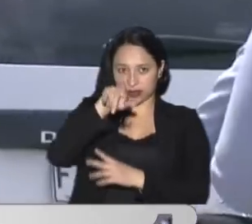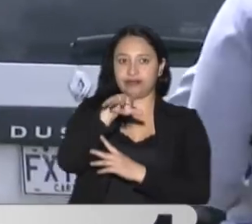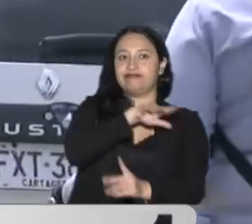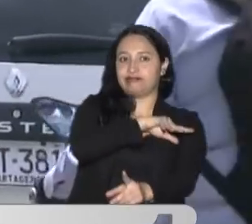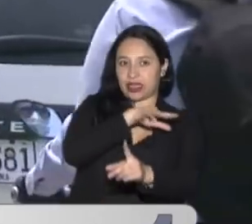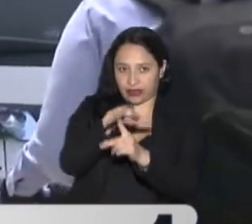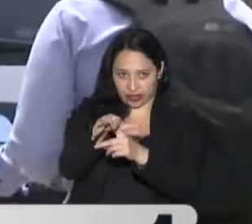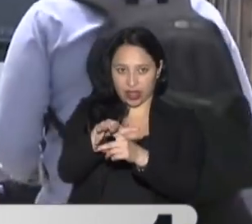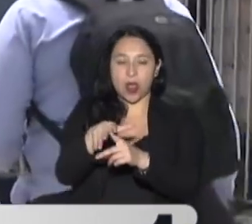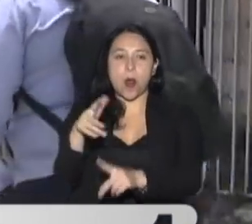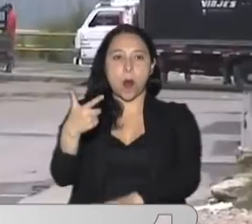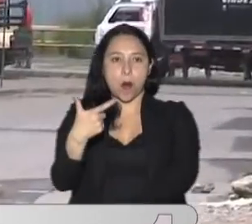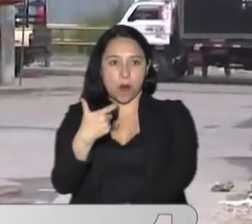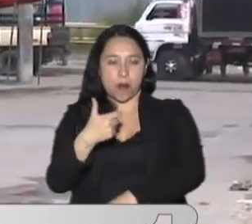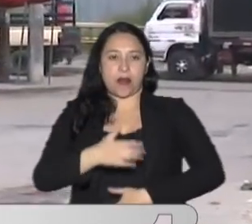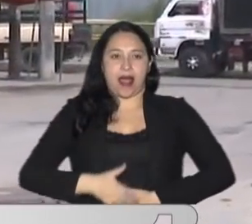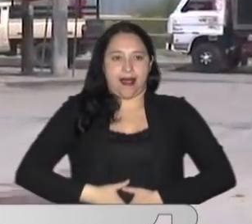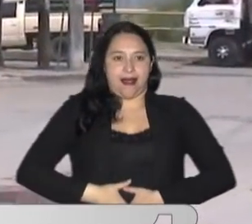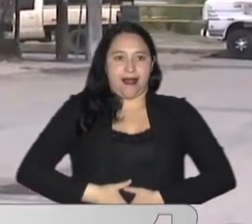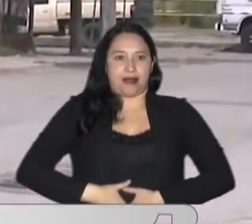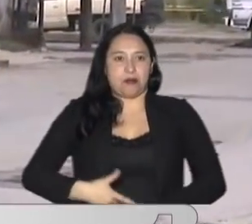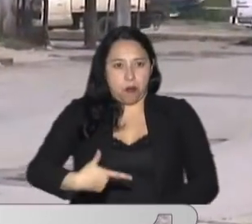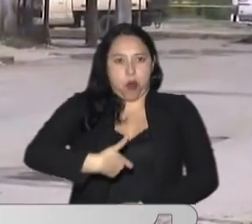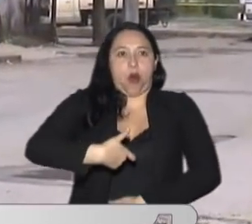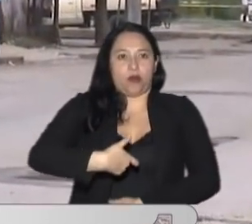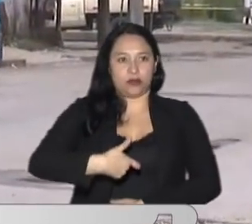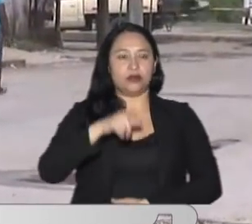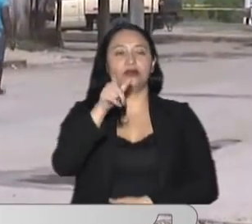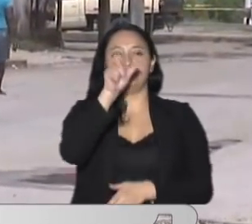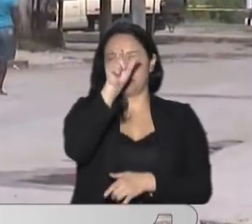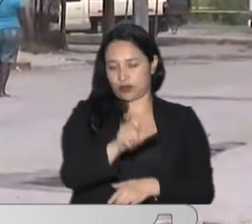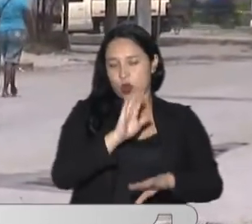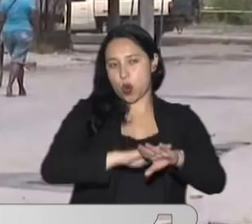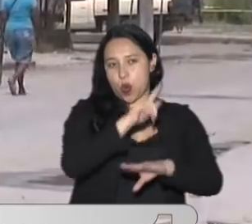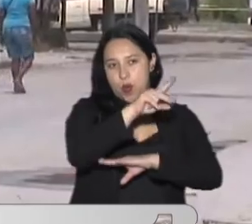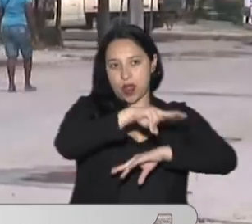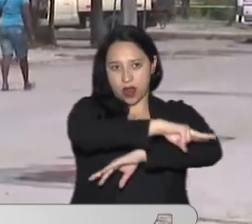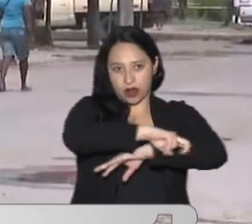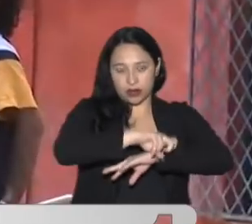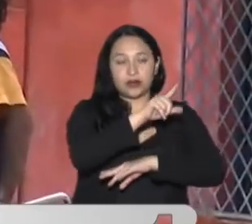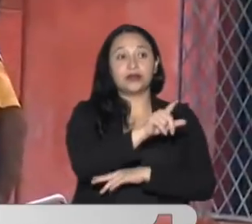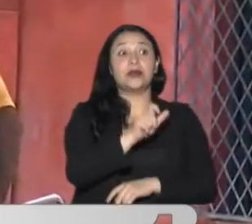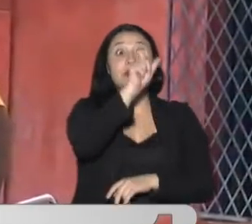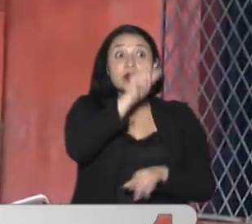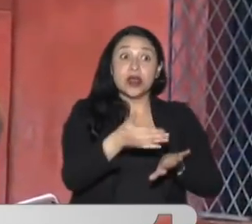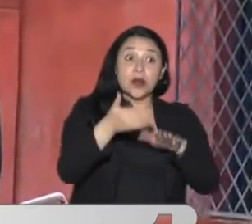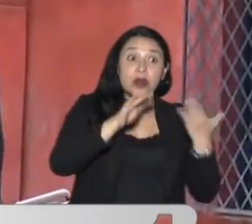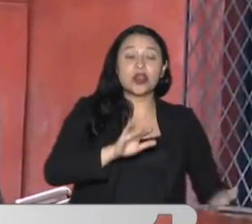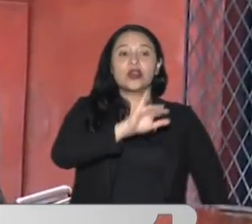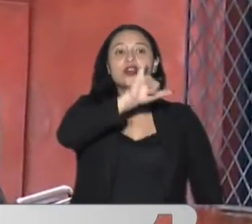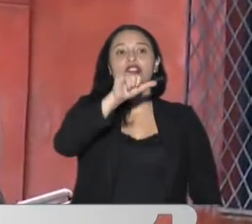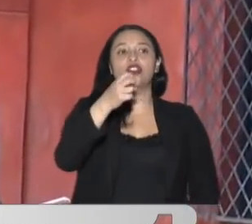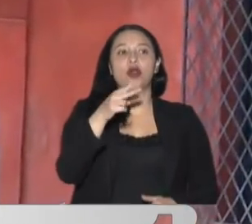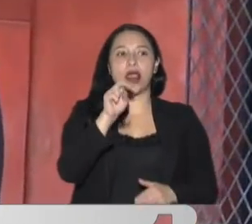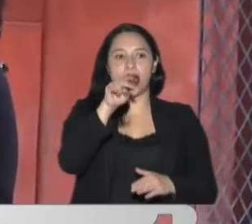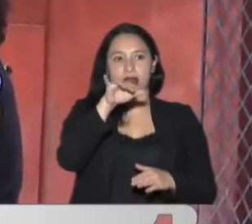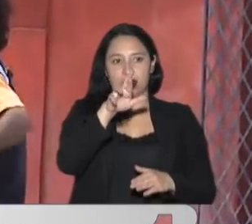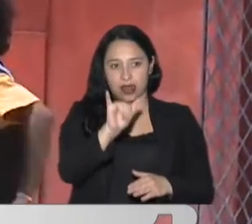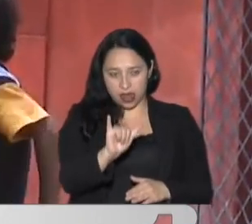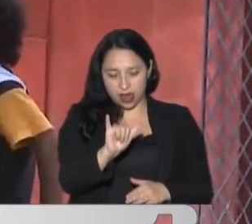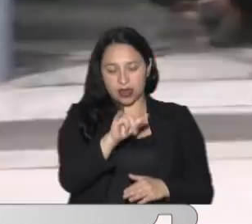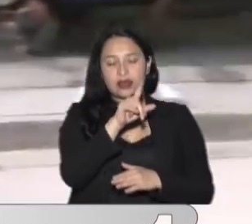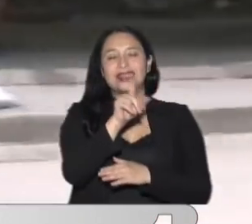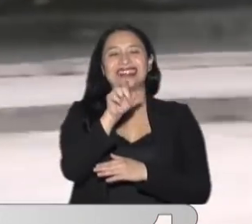resultó herido en el abdomen por uno de estos delincuentes. La persona abatida se trata de Joendry Rafael Salas y en su contra